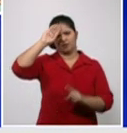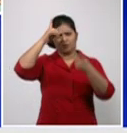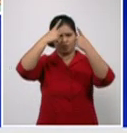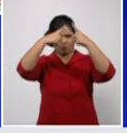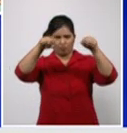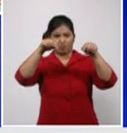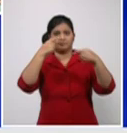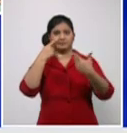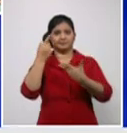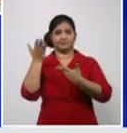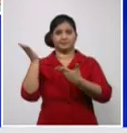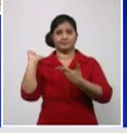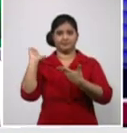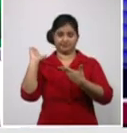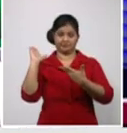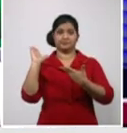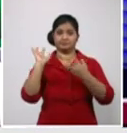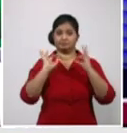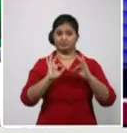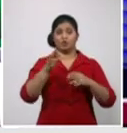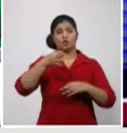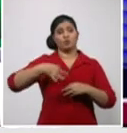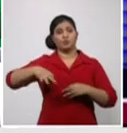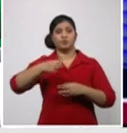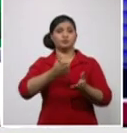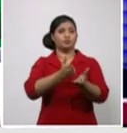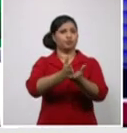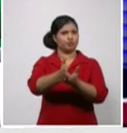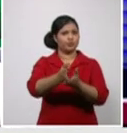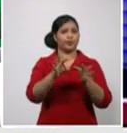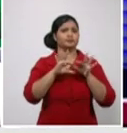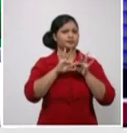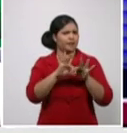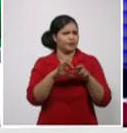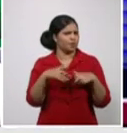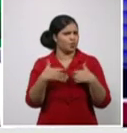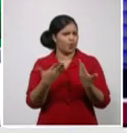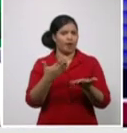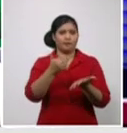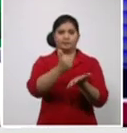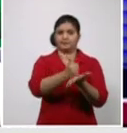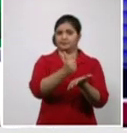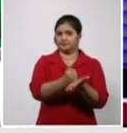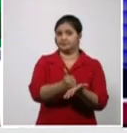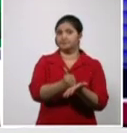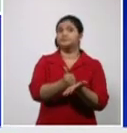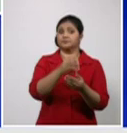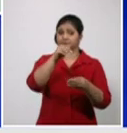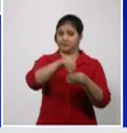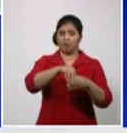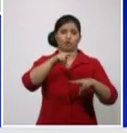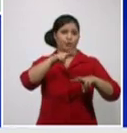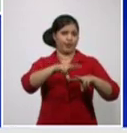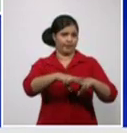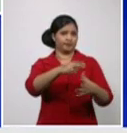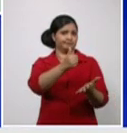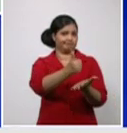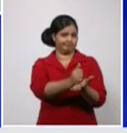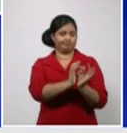Los municipios sigue siendo La Habana la que aporta el mayor número de municipios